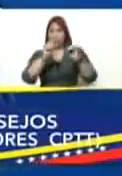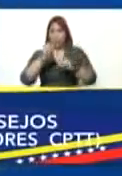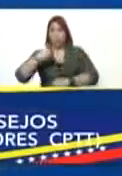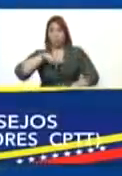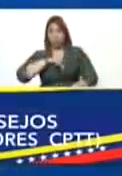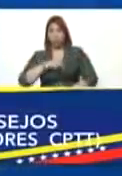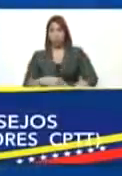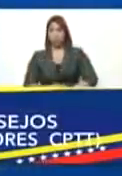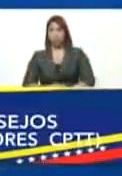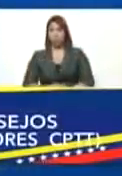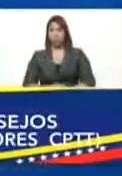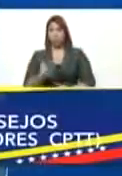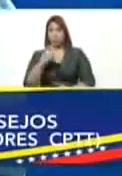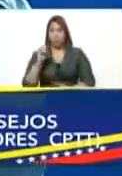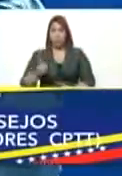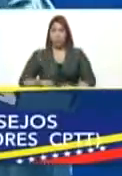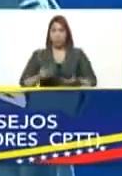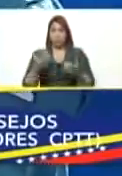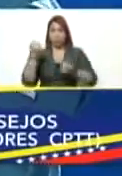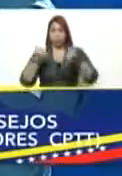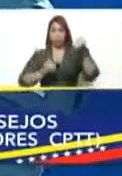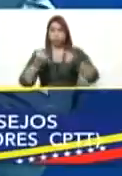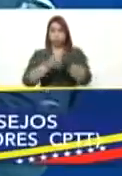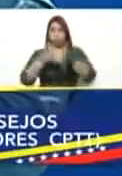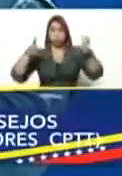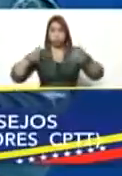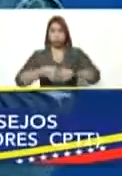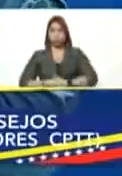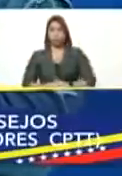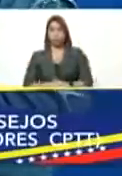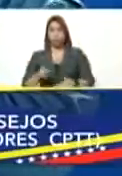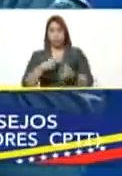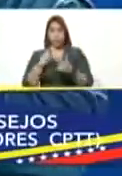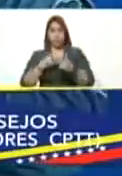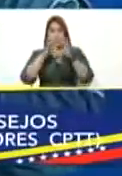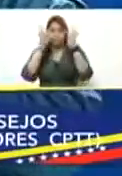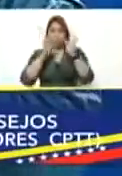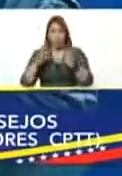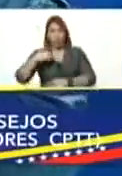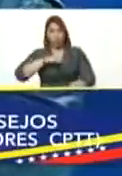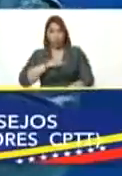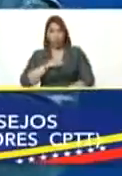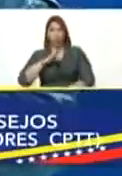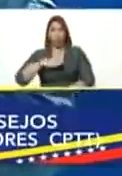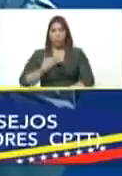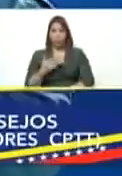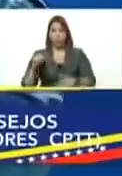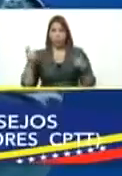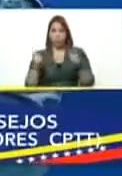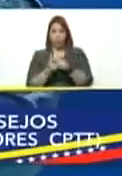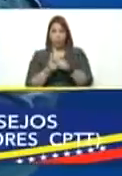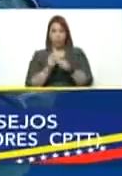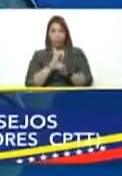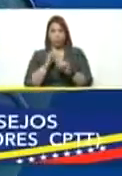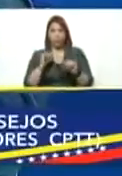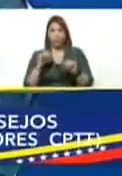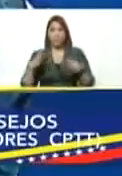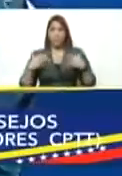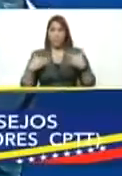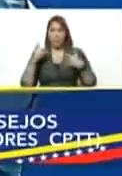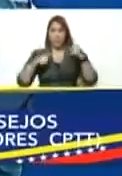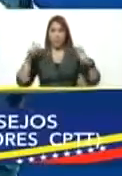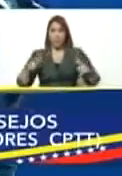y 30 para que agarre la gandola. Entonces, de esta manera hemos podido minimizar y ya la gente está leyendo. Eso